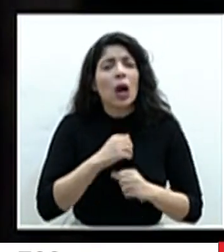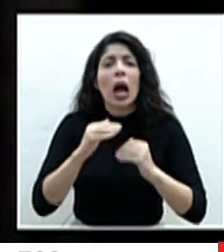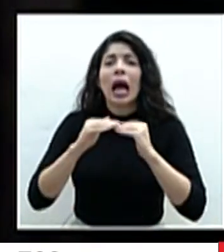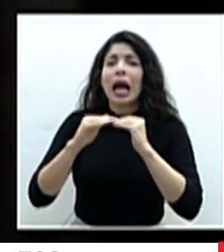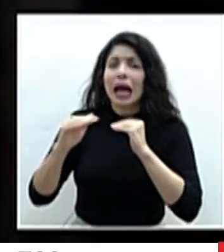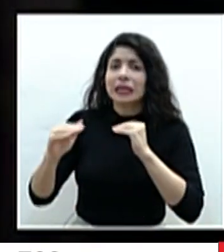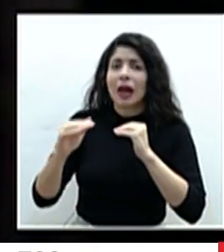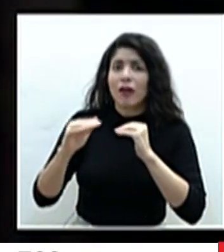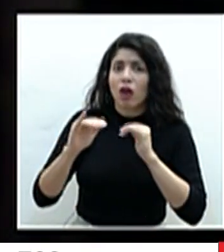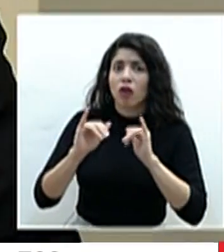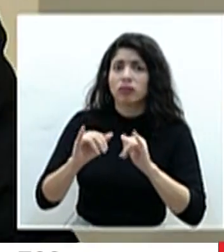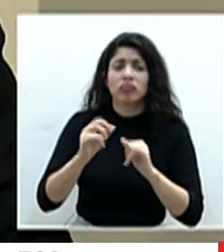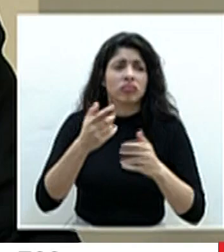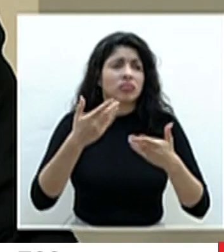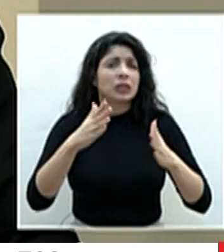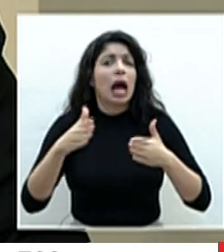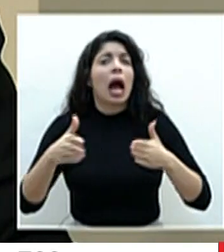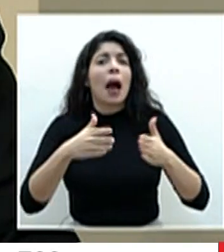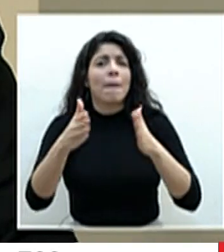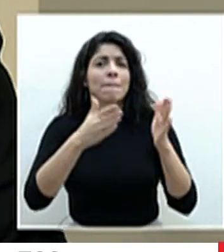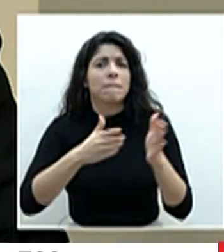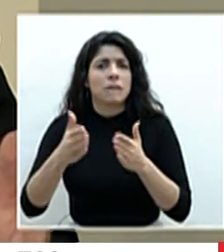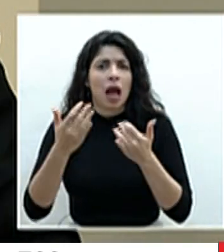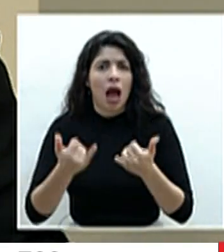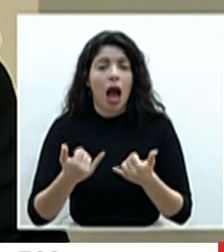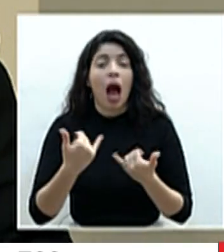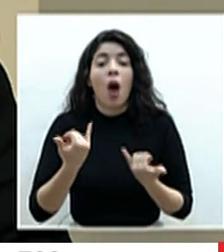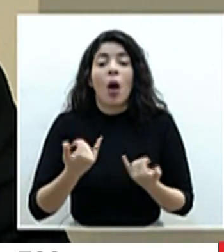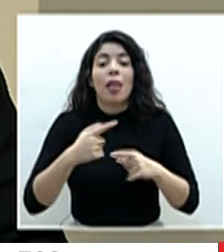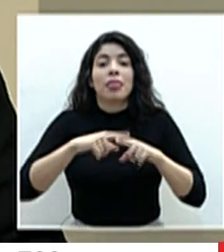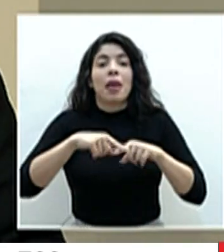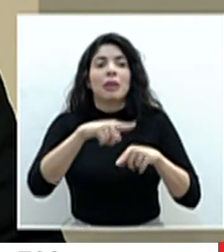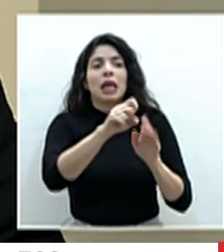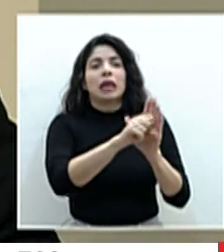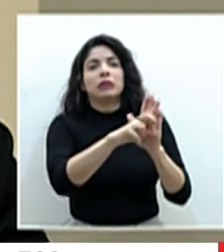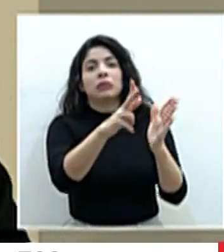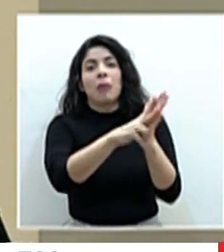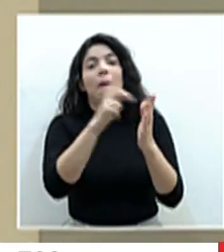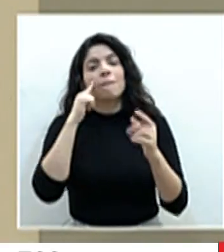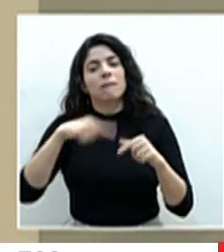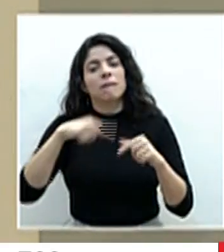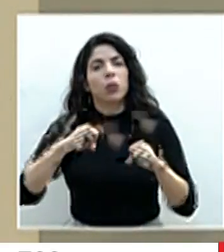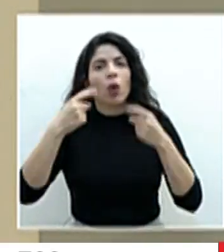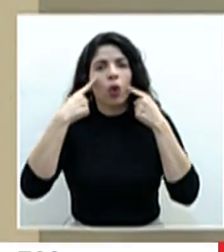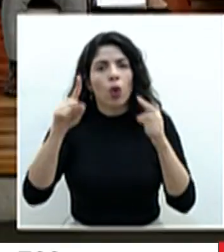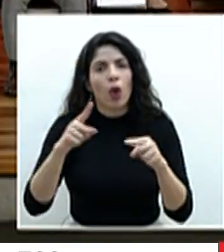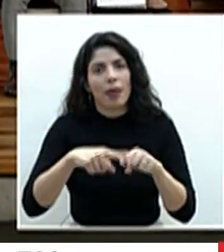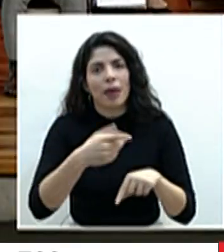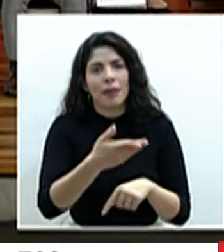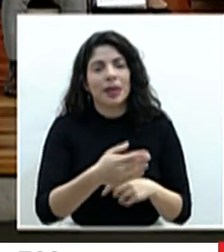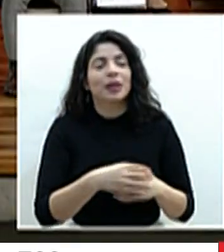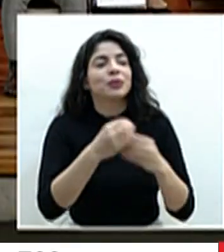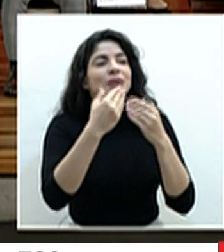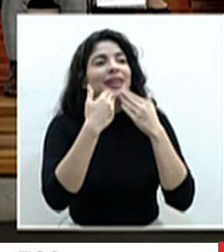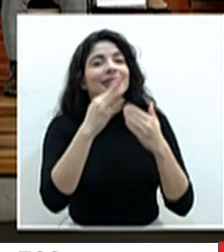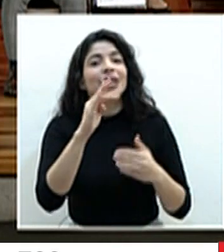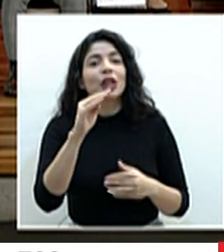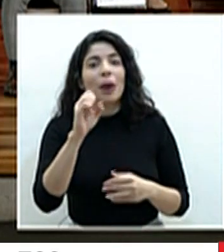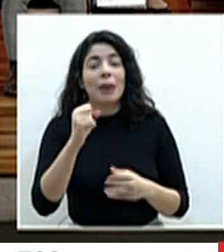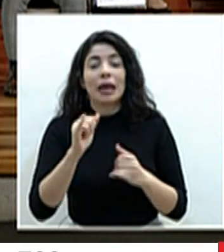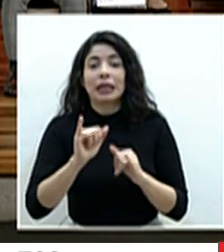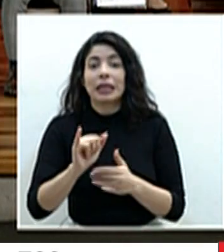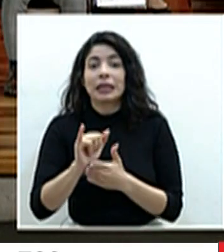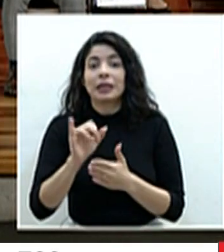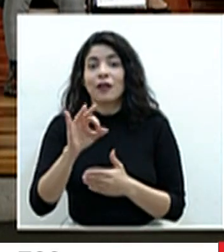estabilidad para este año. La ruta está trazada. Hoy dependemos de las aprobaciones legislativas para que sea así. Muchas gracias, Tomás. Despedimos de esta